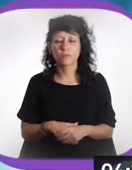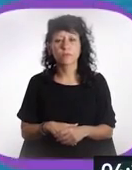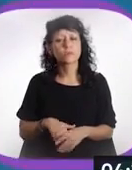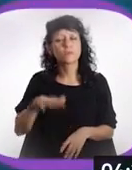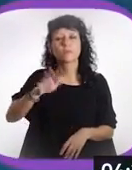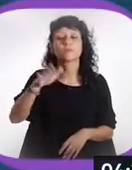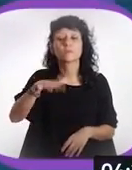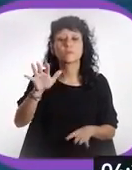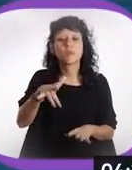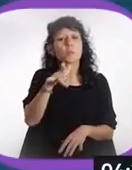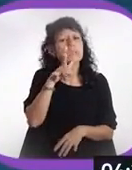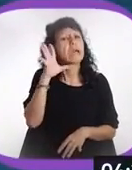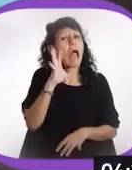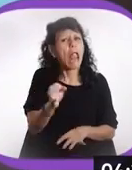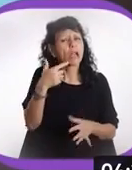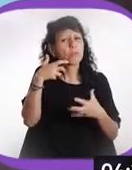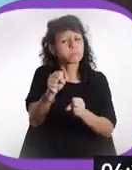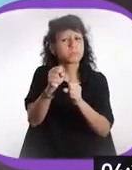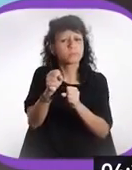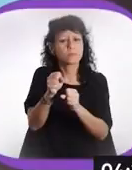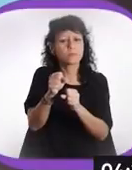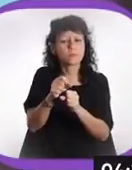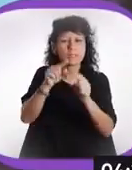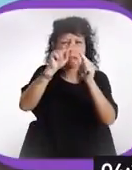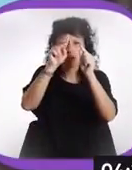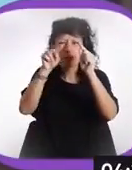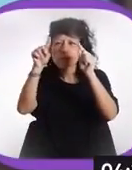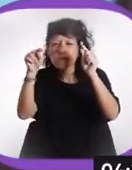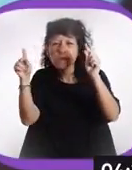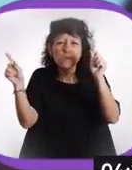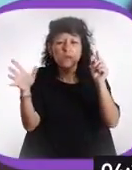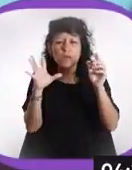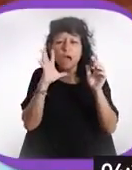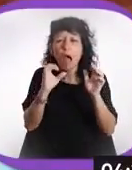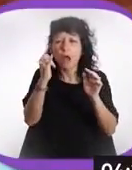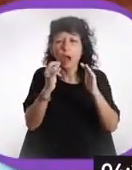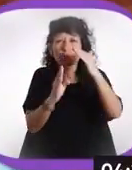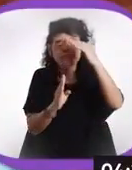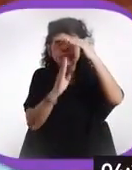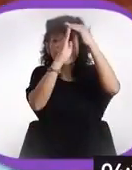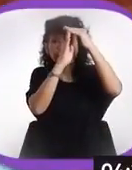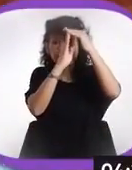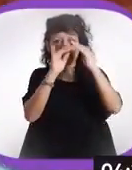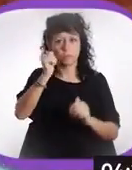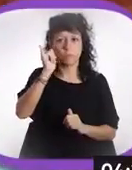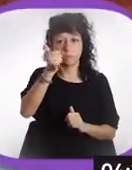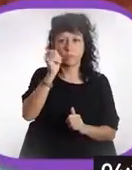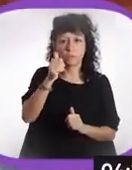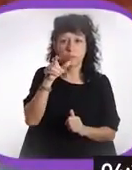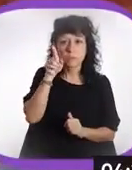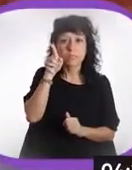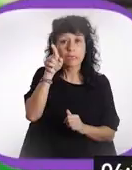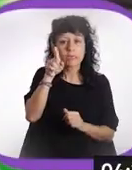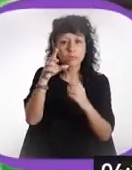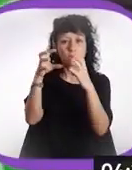Oigan, creo que encontré algo. Hay jeroglíficos de energía débiles en la punta del obelisco. ¡Eso es! ¡El disco